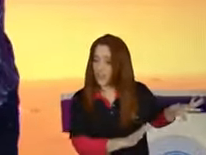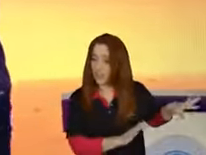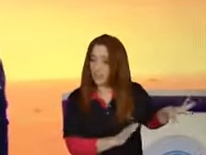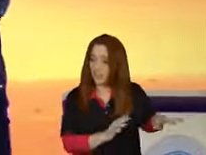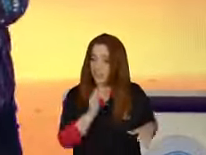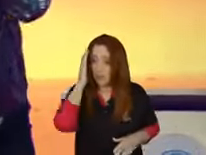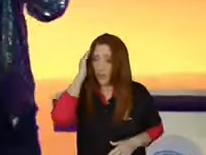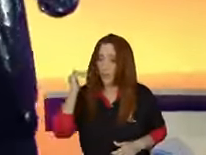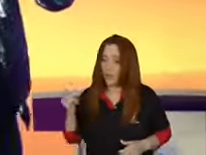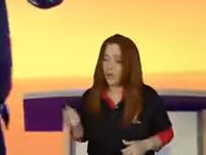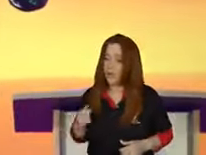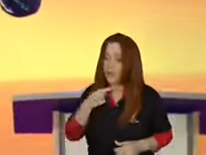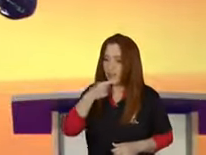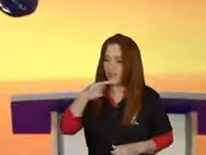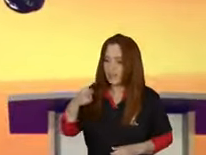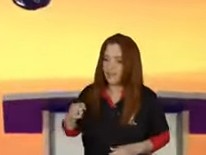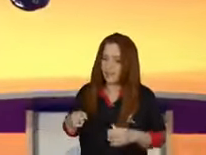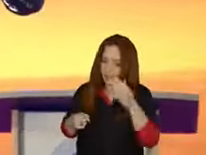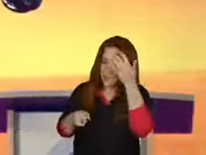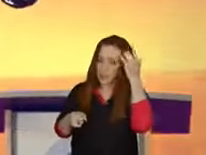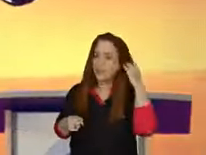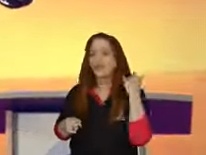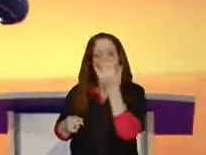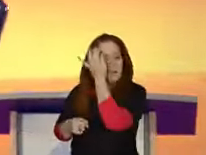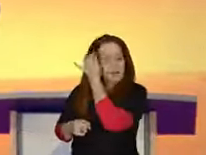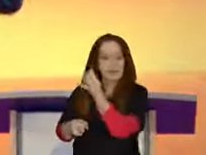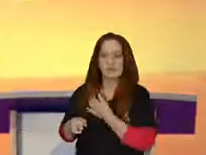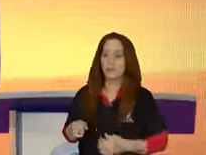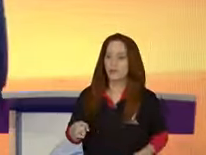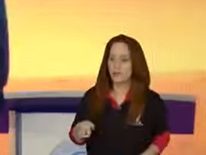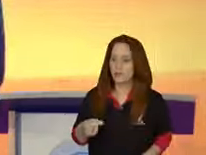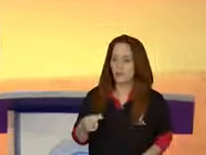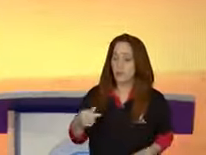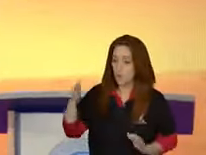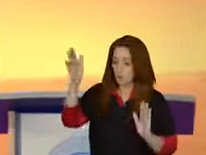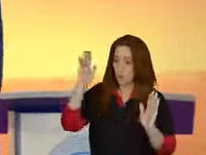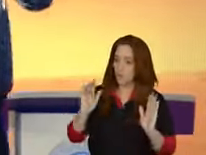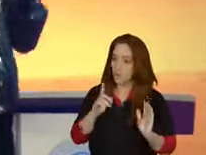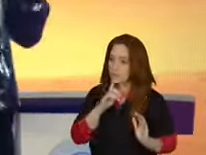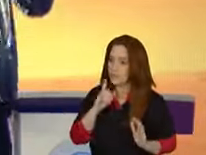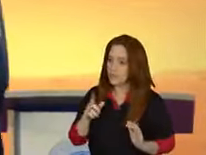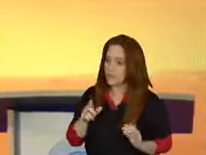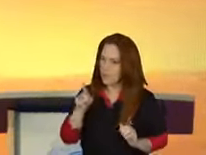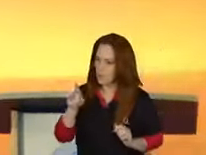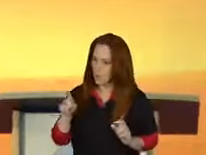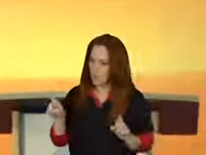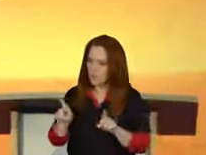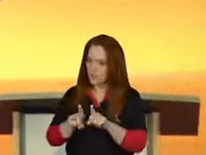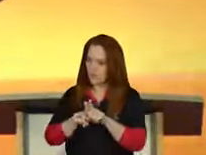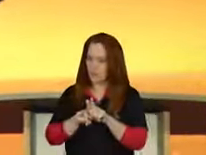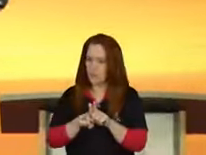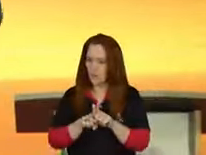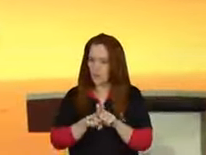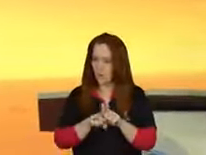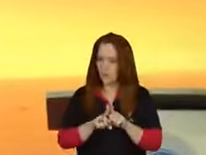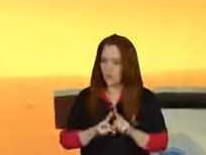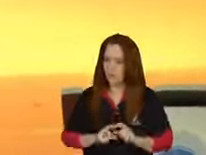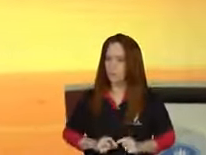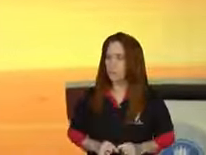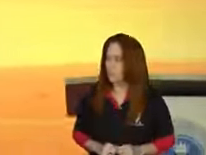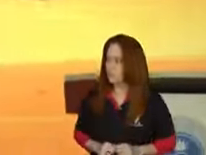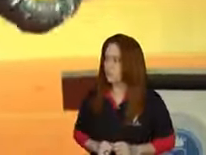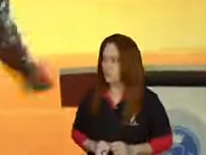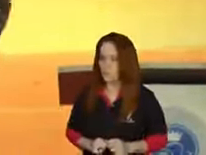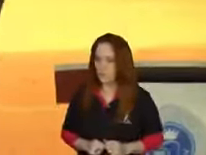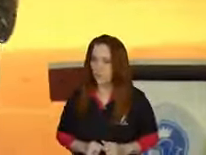no tus huesos. ¿Dónde está la gente que sabe que el desierto va a ver mi pisada? El